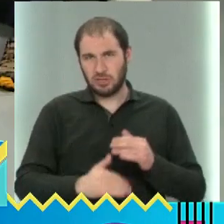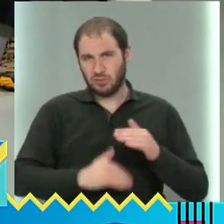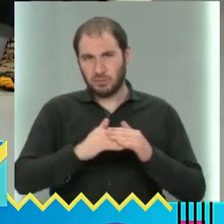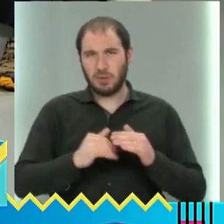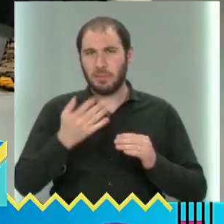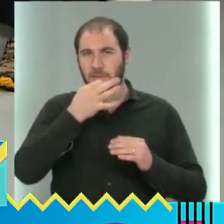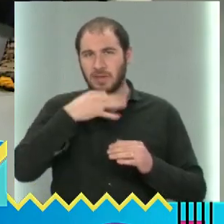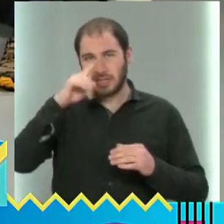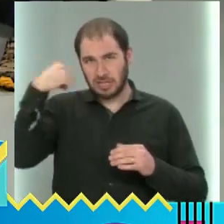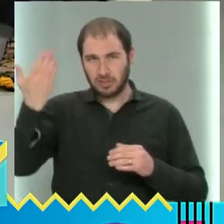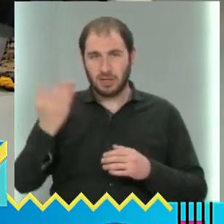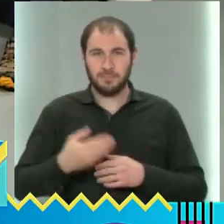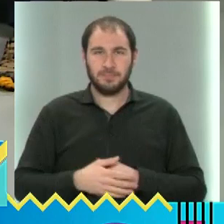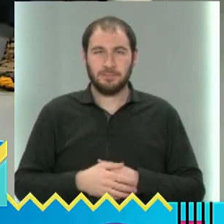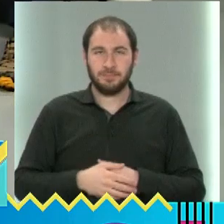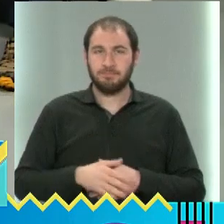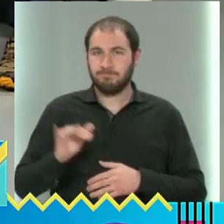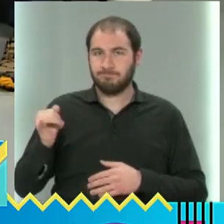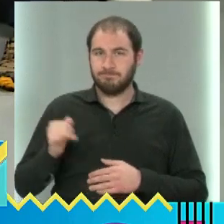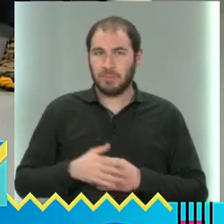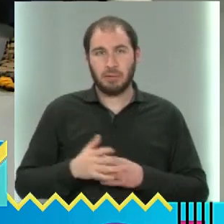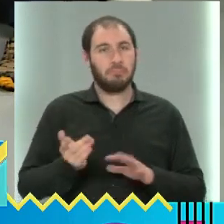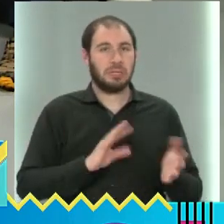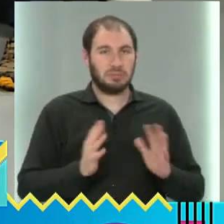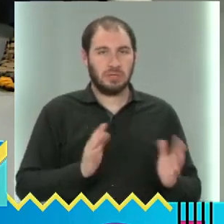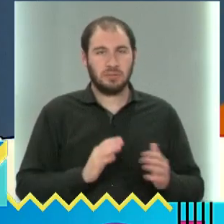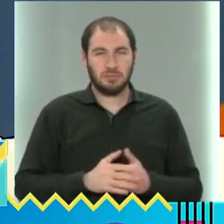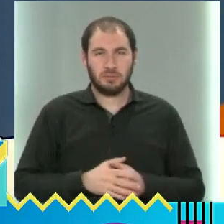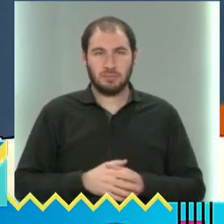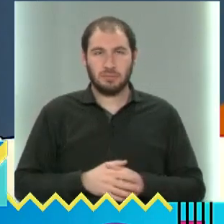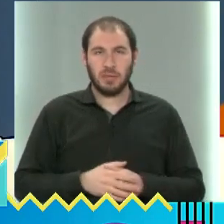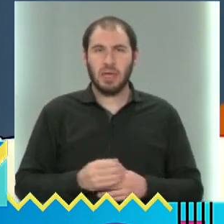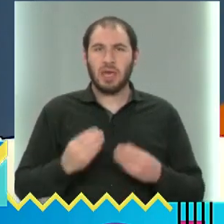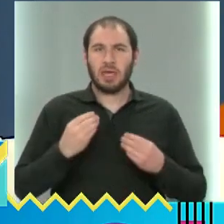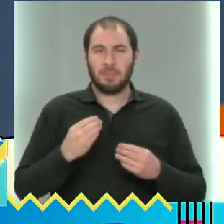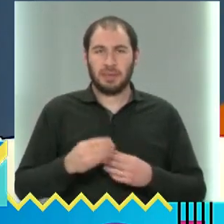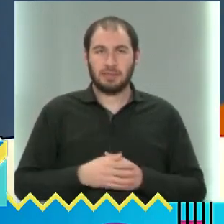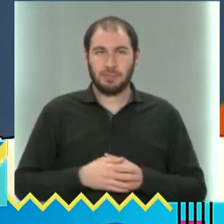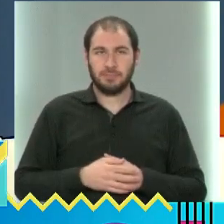de exportaciones de pymes. Así es. Más o menos. Entonces, ¿qué pasa con